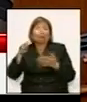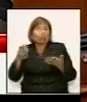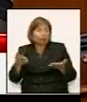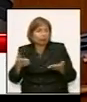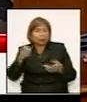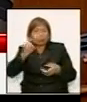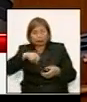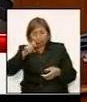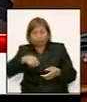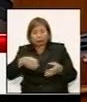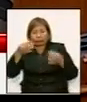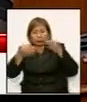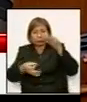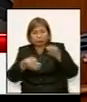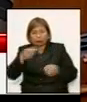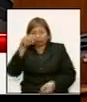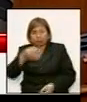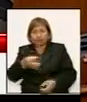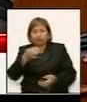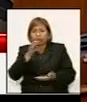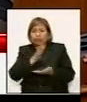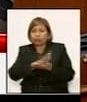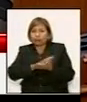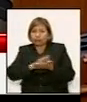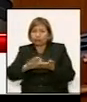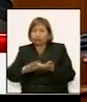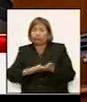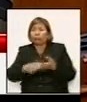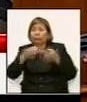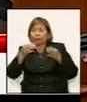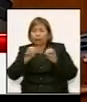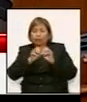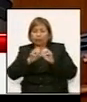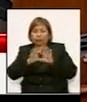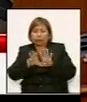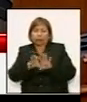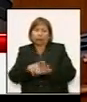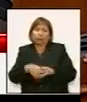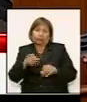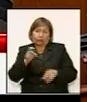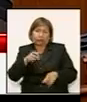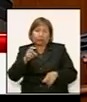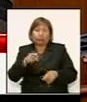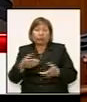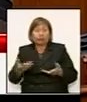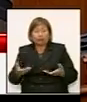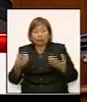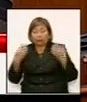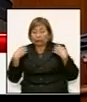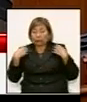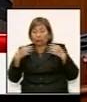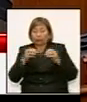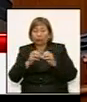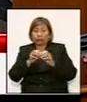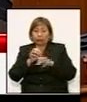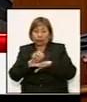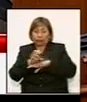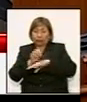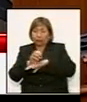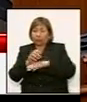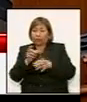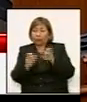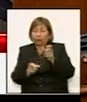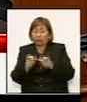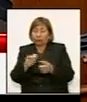acceso a una justicia moderna, sencilla, con calidad, transparencia pero sobre todo orientado a las personas, para